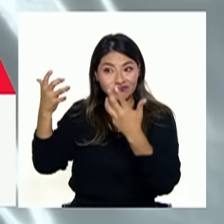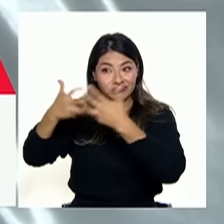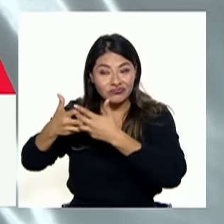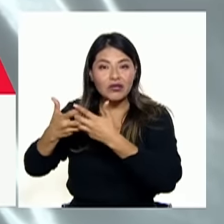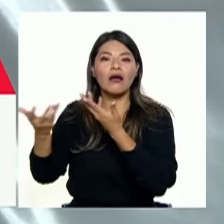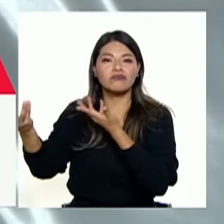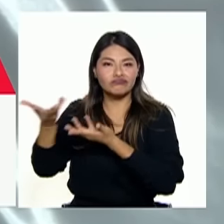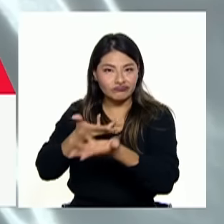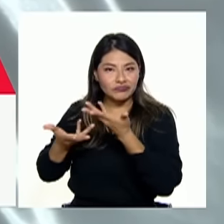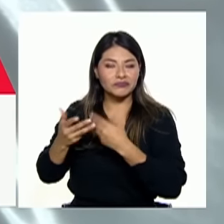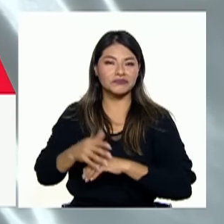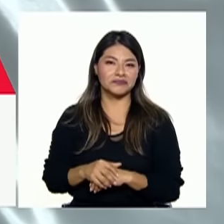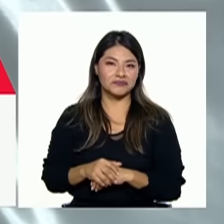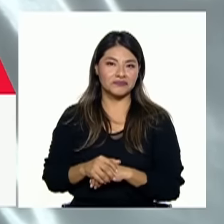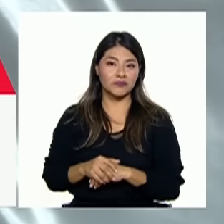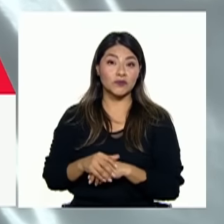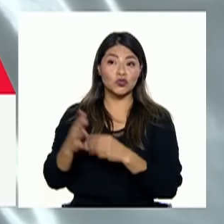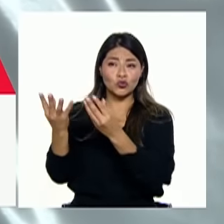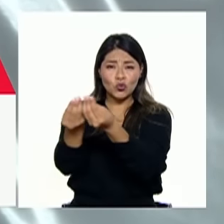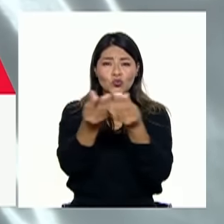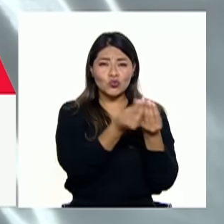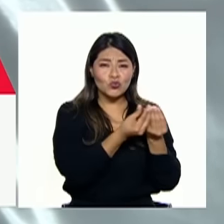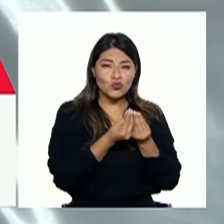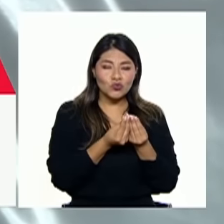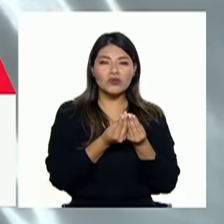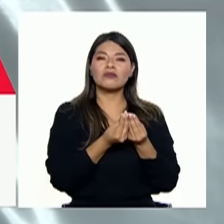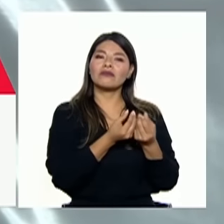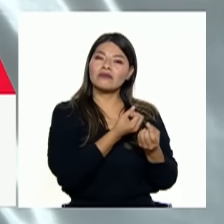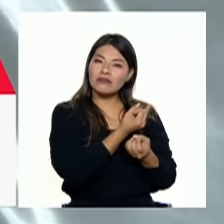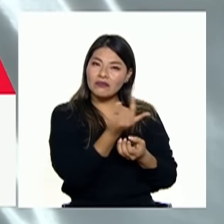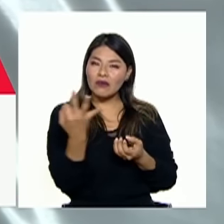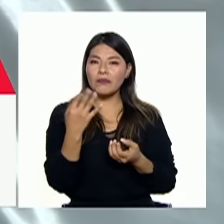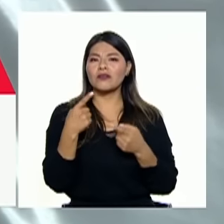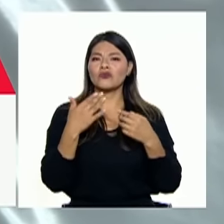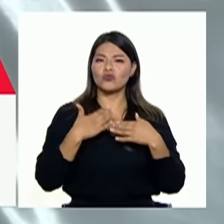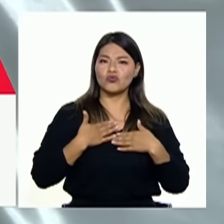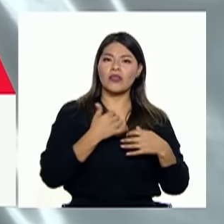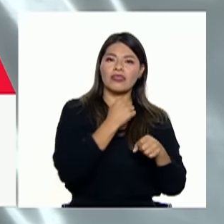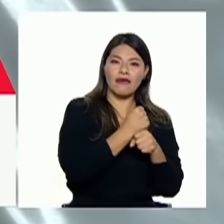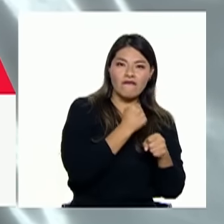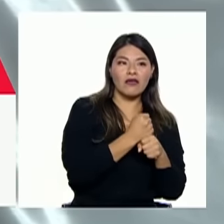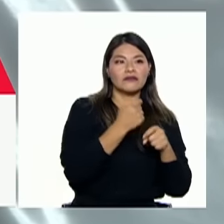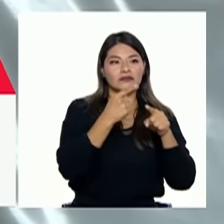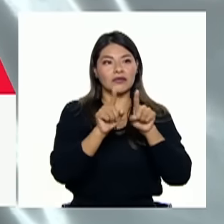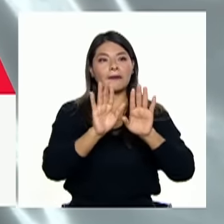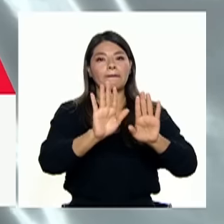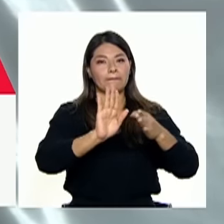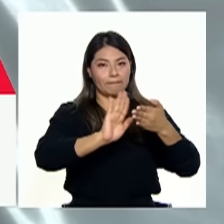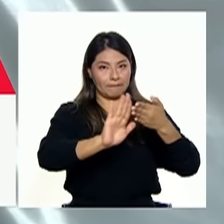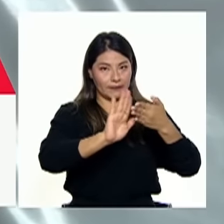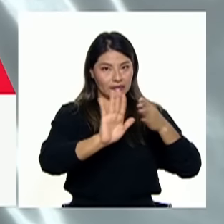eso, debo resaltar que después de varias gestiones realizadas,